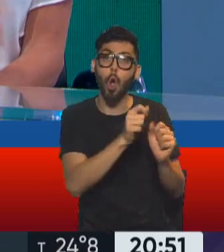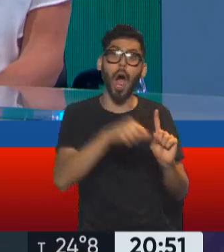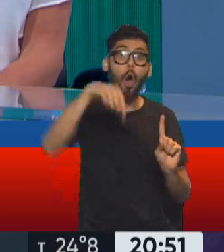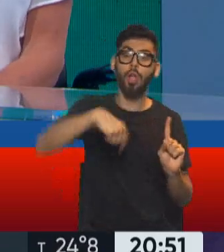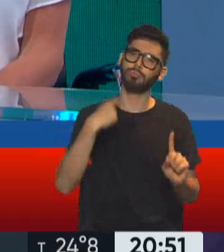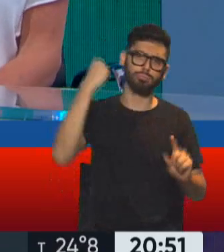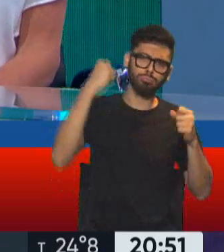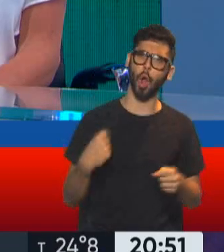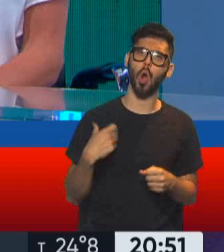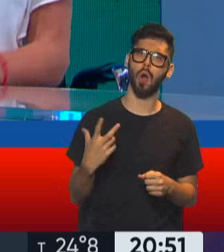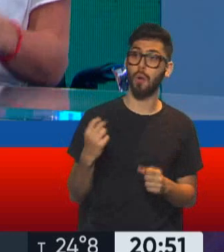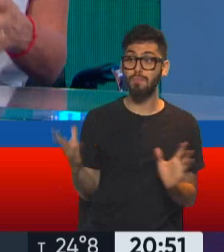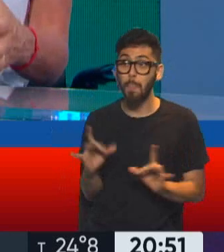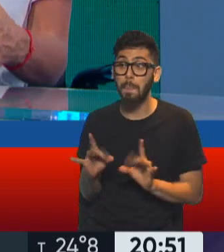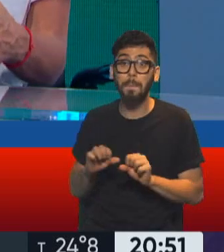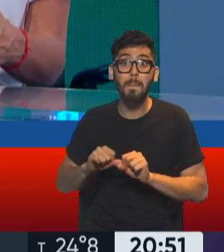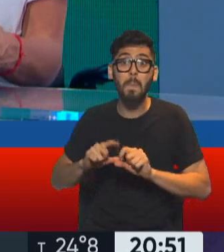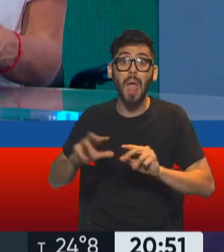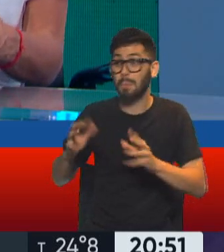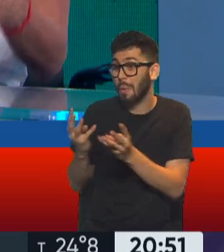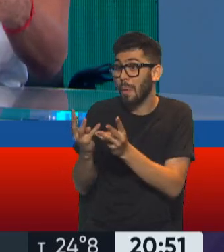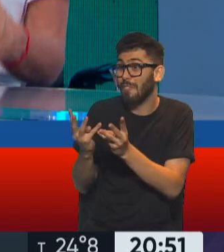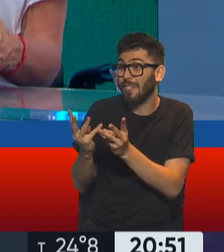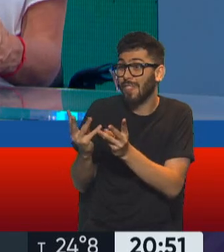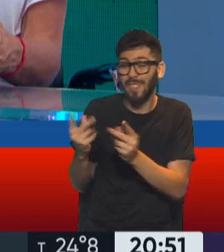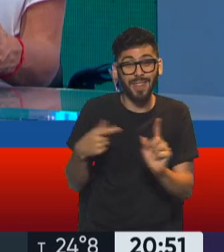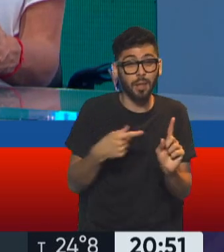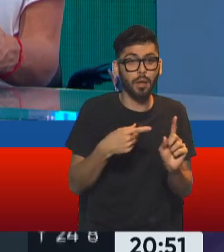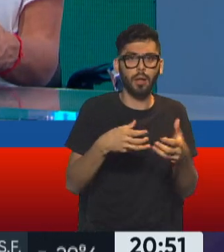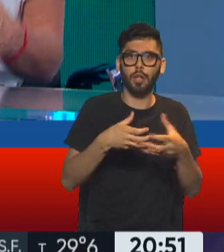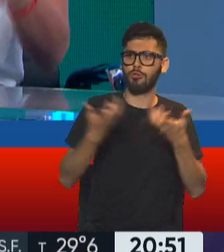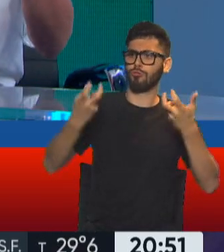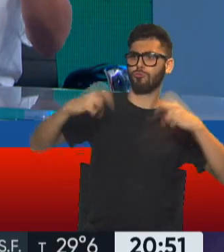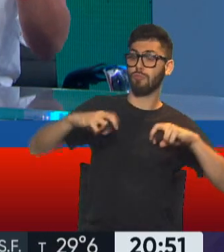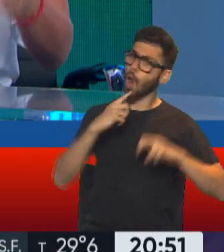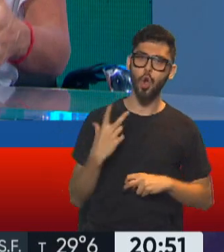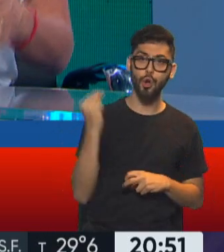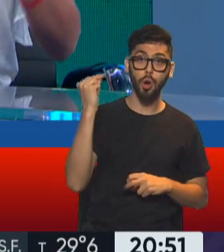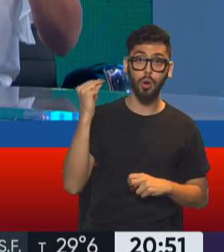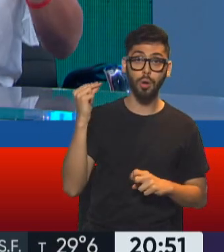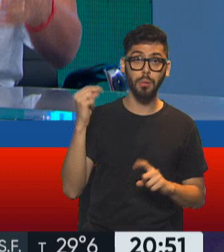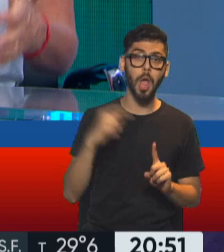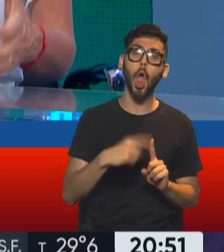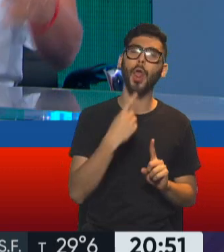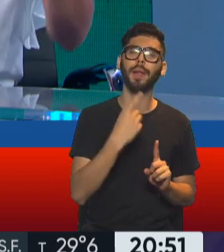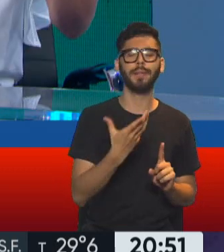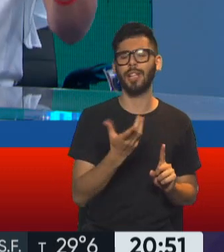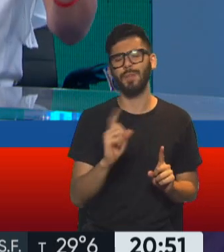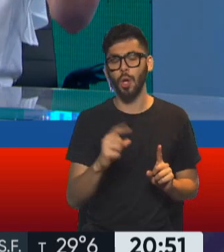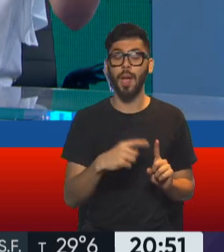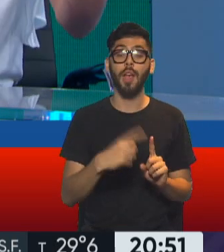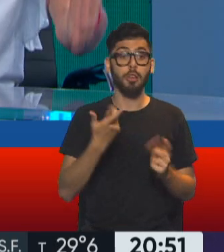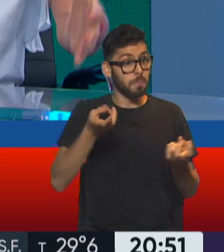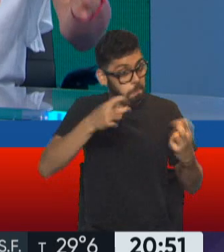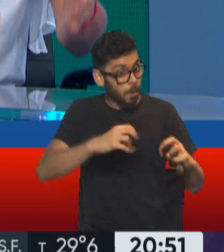ser en la salida de la pandemia un actor clave y sentado en la mesa de discusión. No es como lo cuentan ellos. Hubo una mesa donde se les